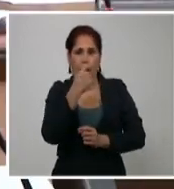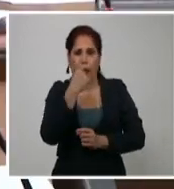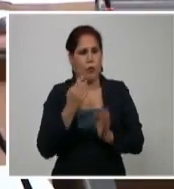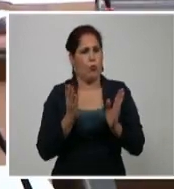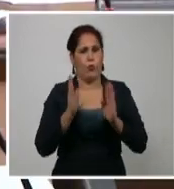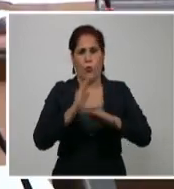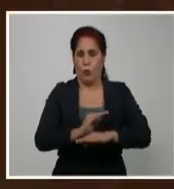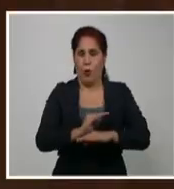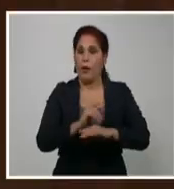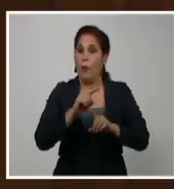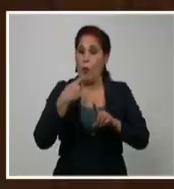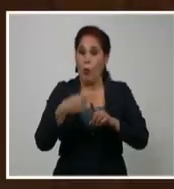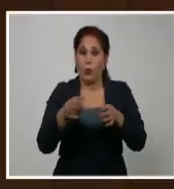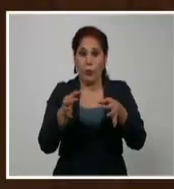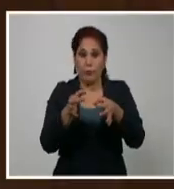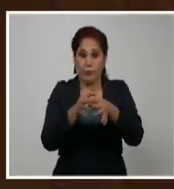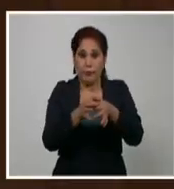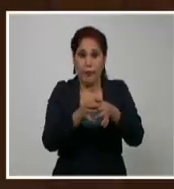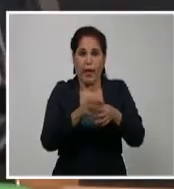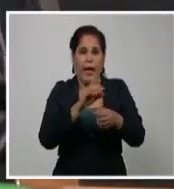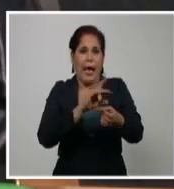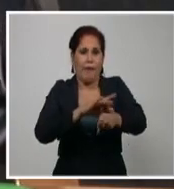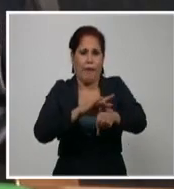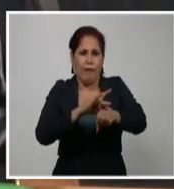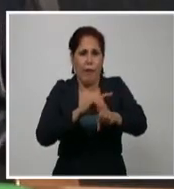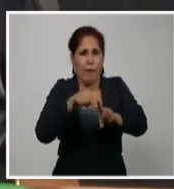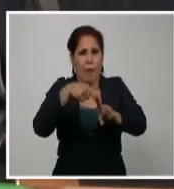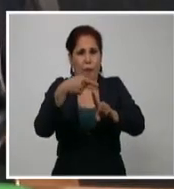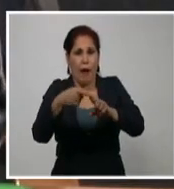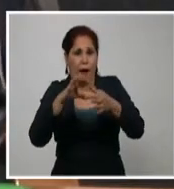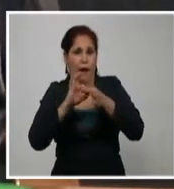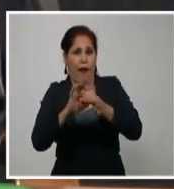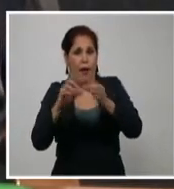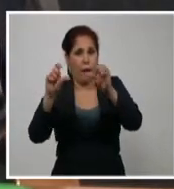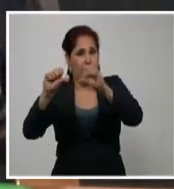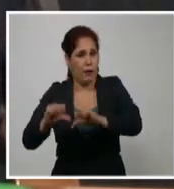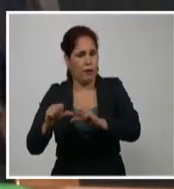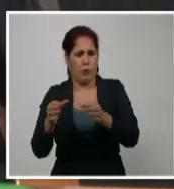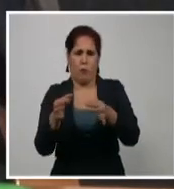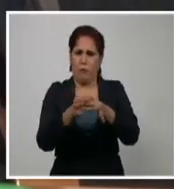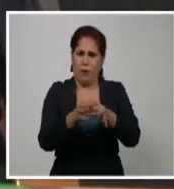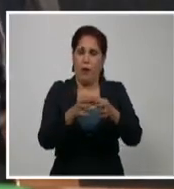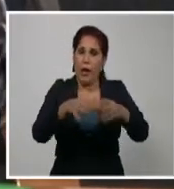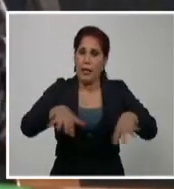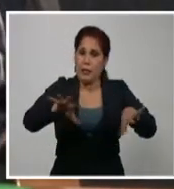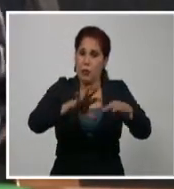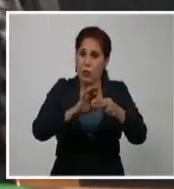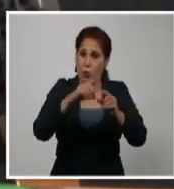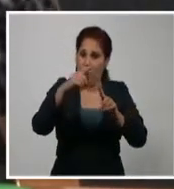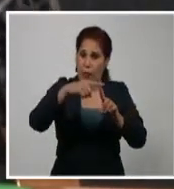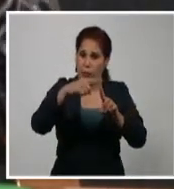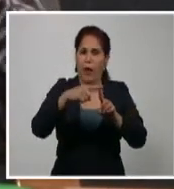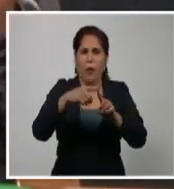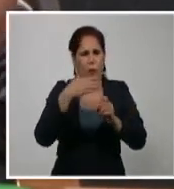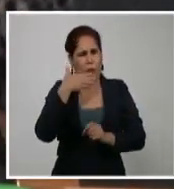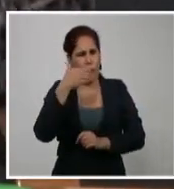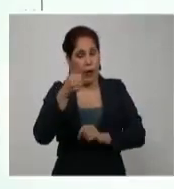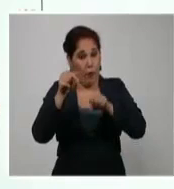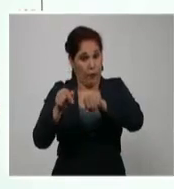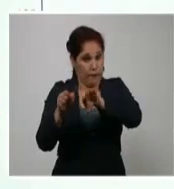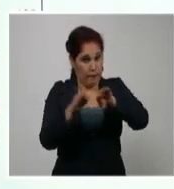ha disminuido la morbilidad en los casos graves y críticos. La situación epidemiológica que vive hoy Cuba mantendrá